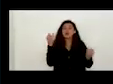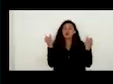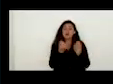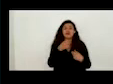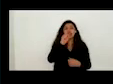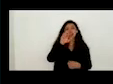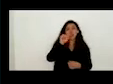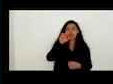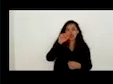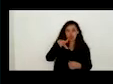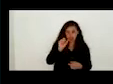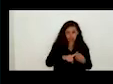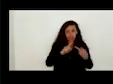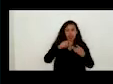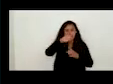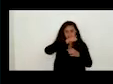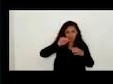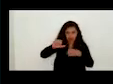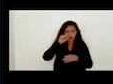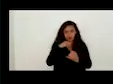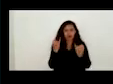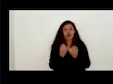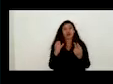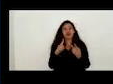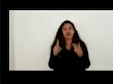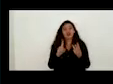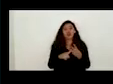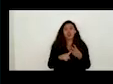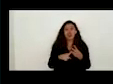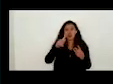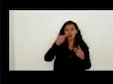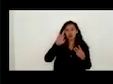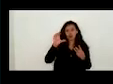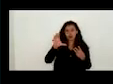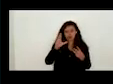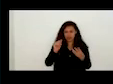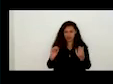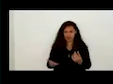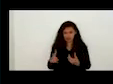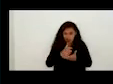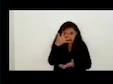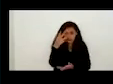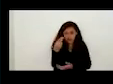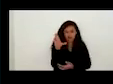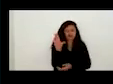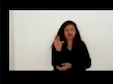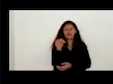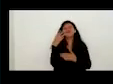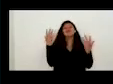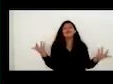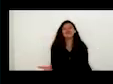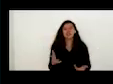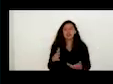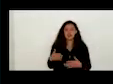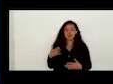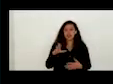también lo encontramos en el atún, también lo encontramos en trucha. No tienen que ser pescados caros como el salmón o